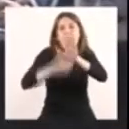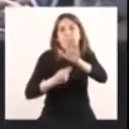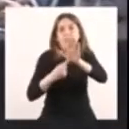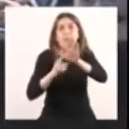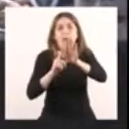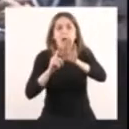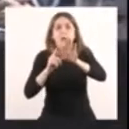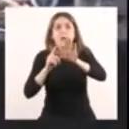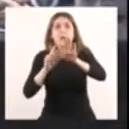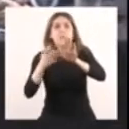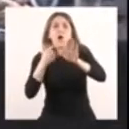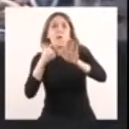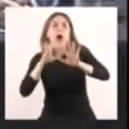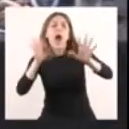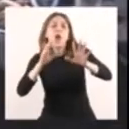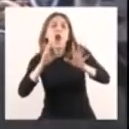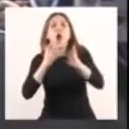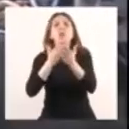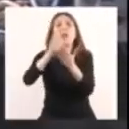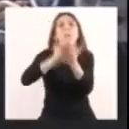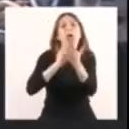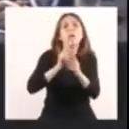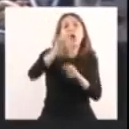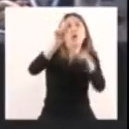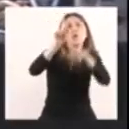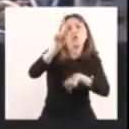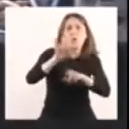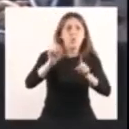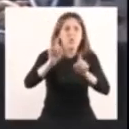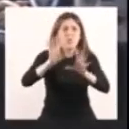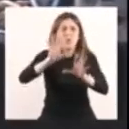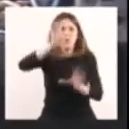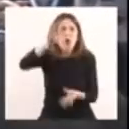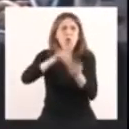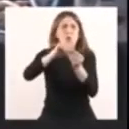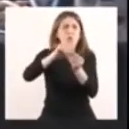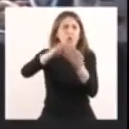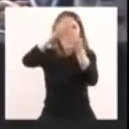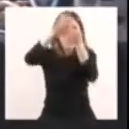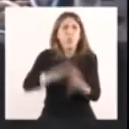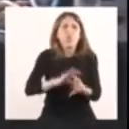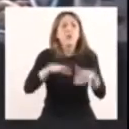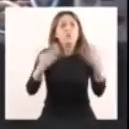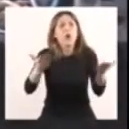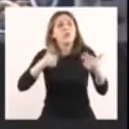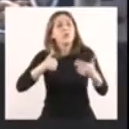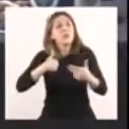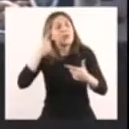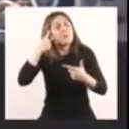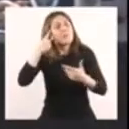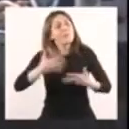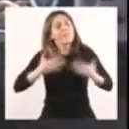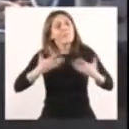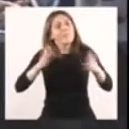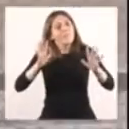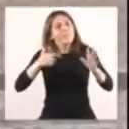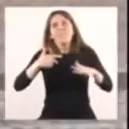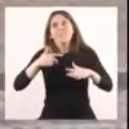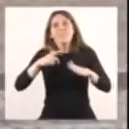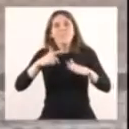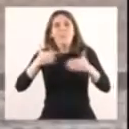idea que detesto y por eso celebro enormemente poder estar aquí en el norte del